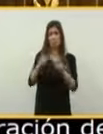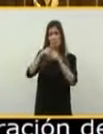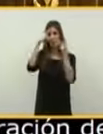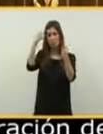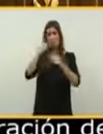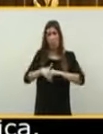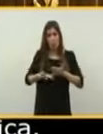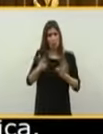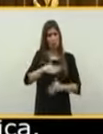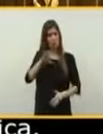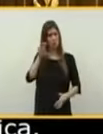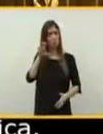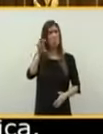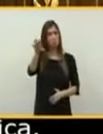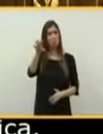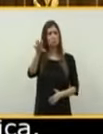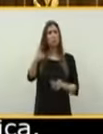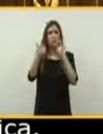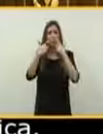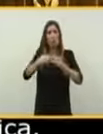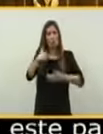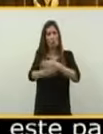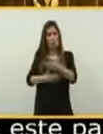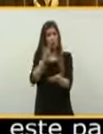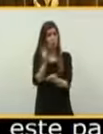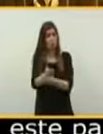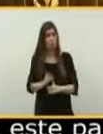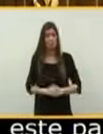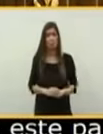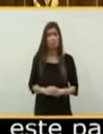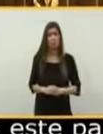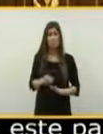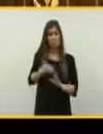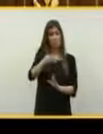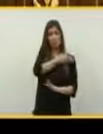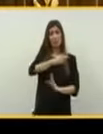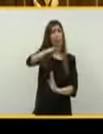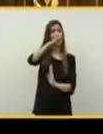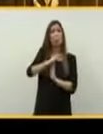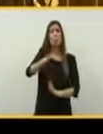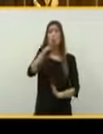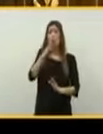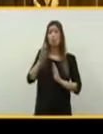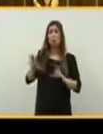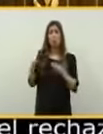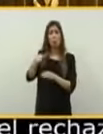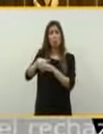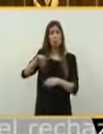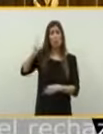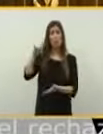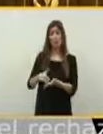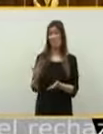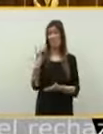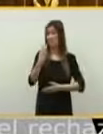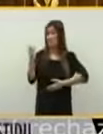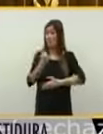país vuelven a funcionar. Han permanecido detenidas tras el rechazo del partido más votado el pasado 20 de diciembre